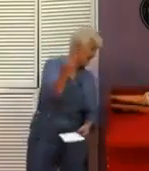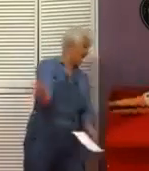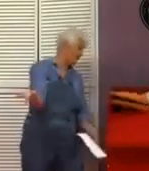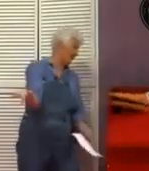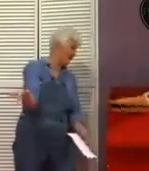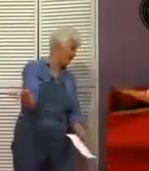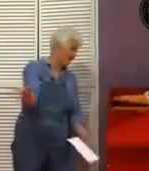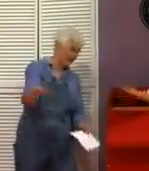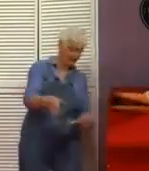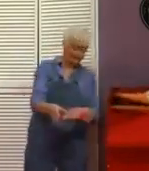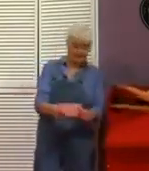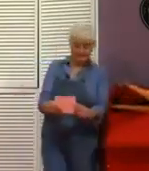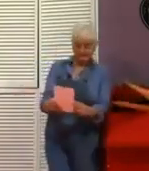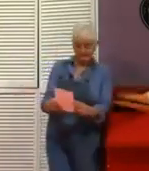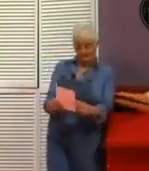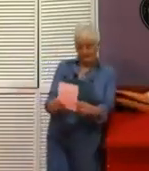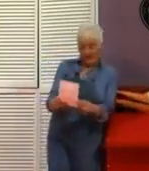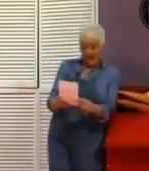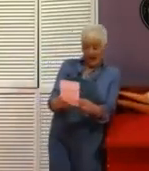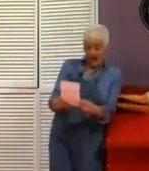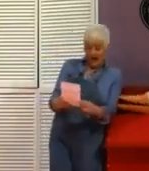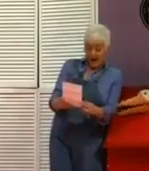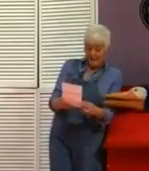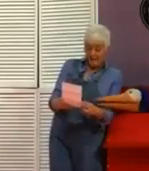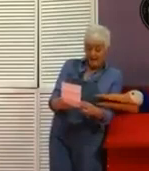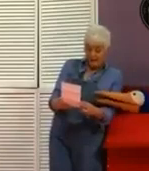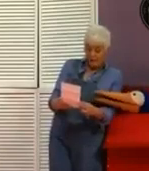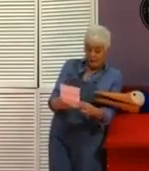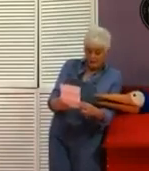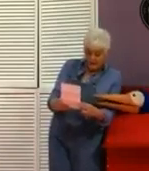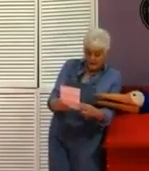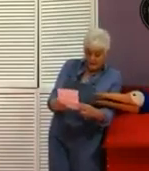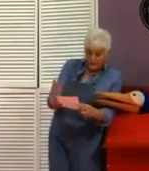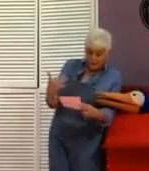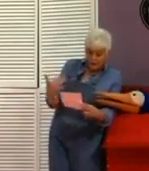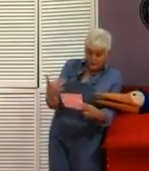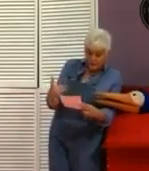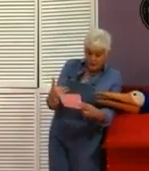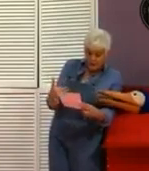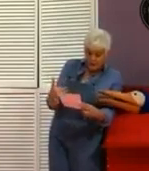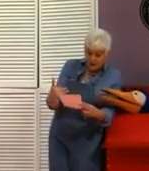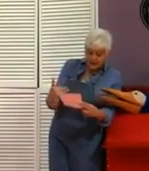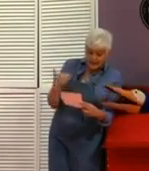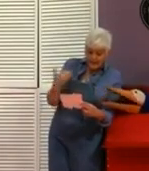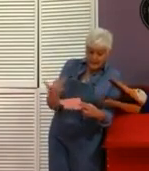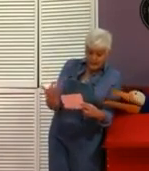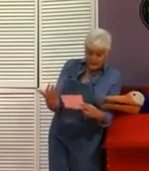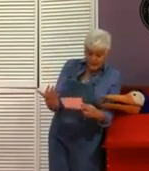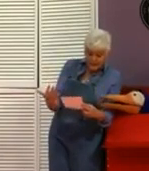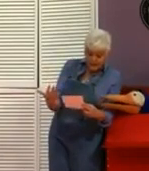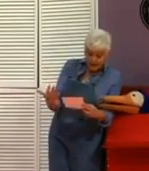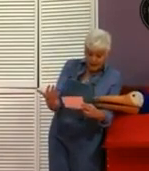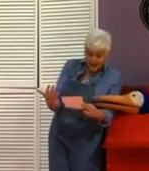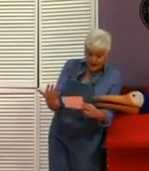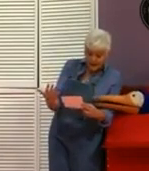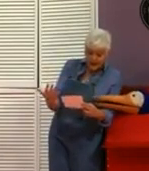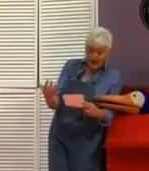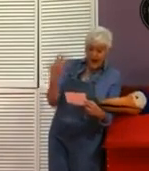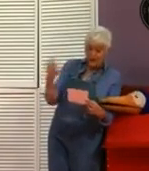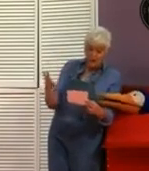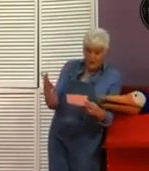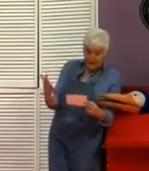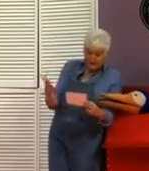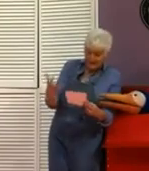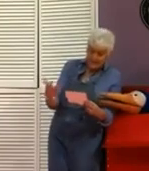mamá estaba en el refrigerador. ¡Qué bárbara! Estaba helada. Ha perdido sus lentes cuando los trae puestos. Y el teléfono mientras habla con